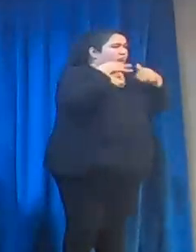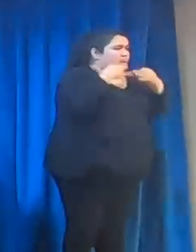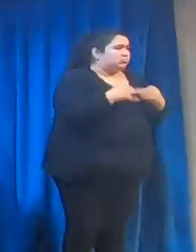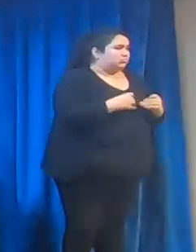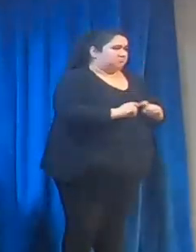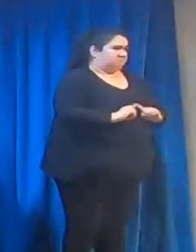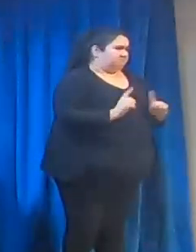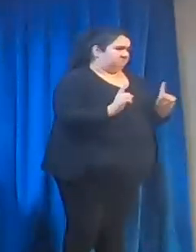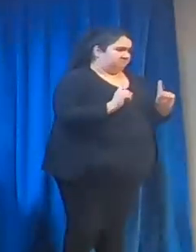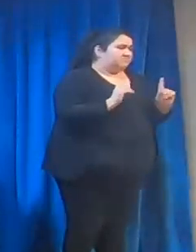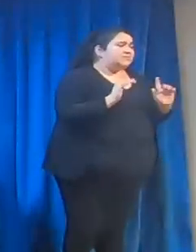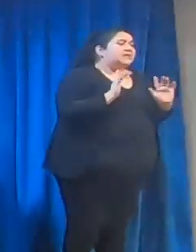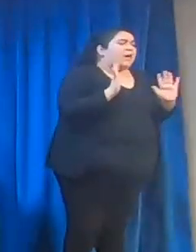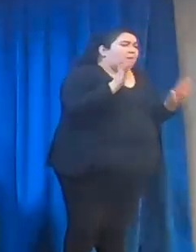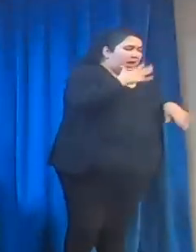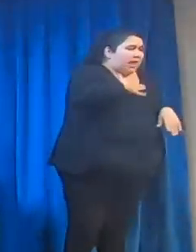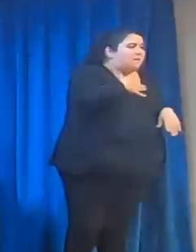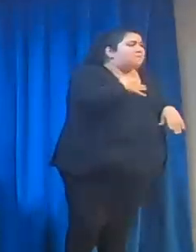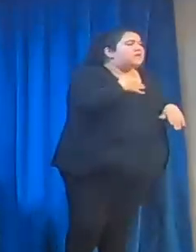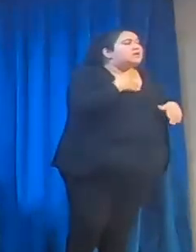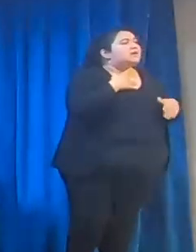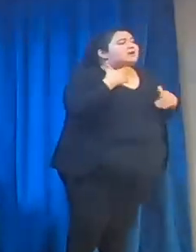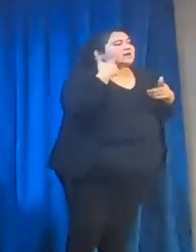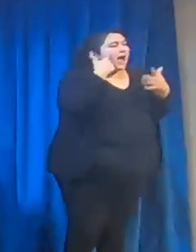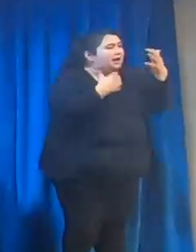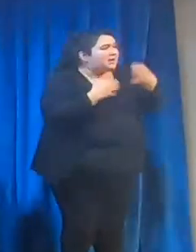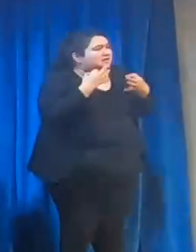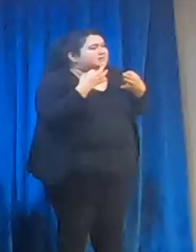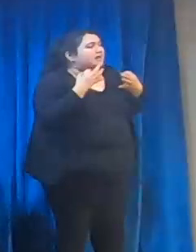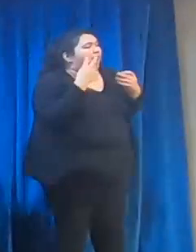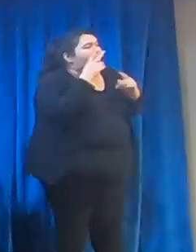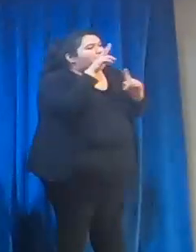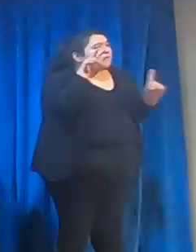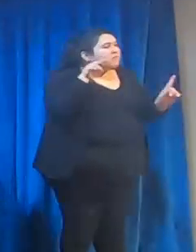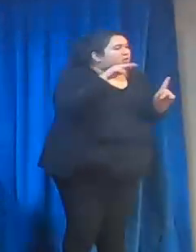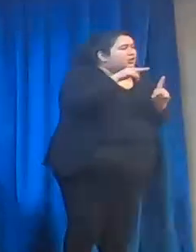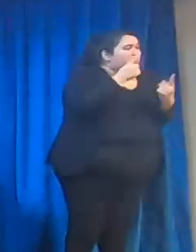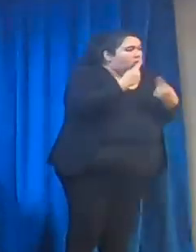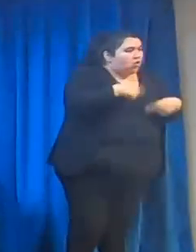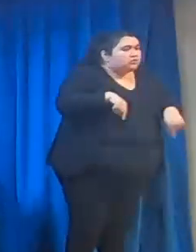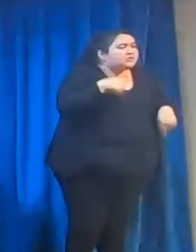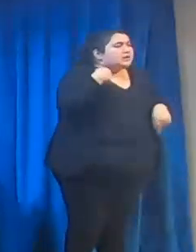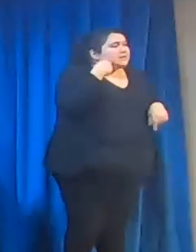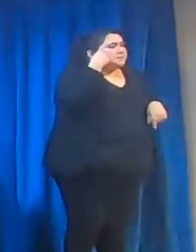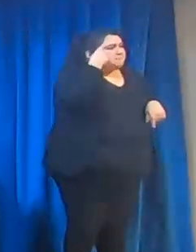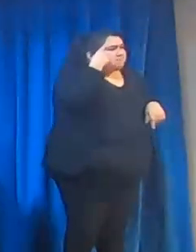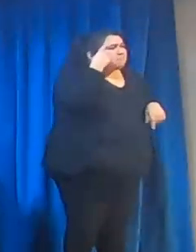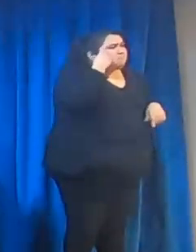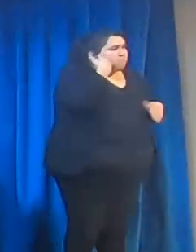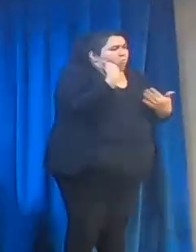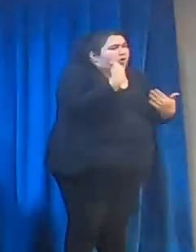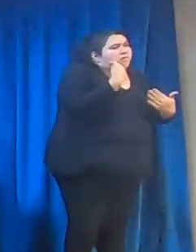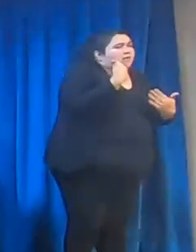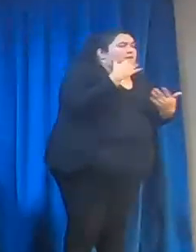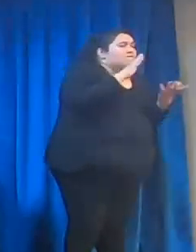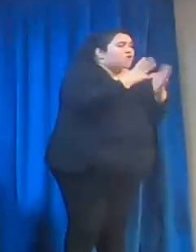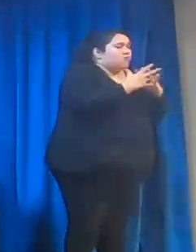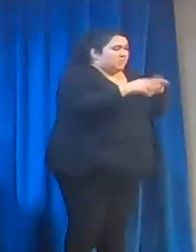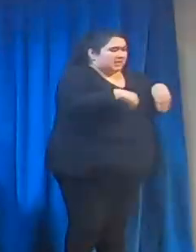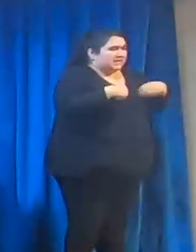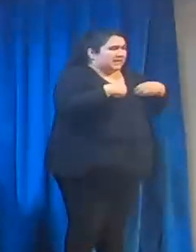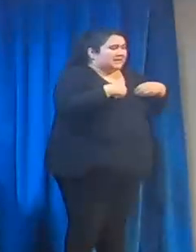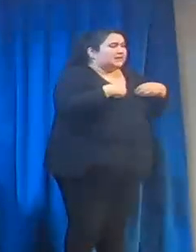decir, para mí, estudiar los vínculos de esta perspectiva implica inscribirlos en los múltiples atravesamientos